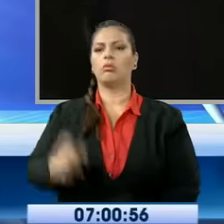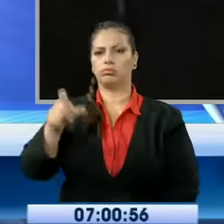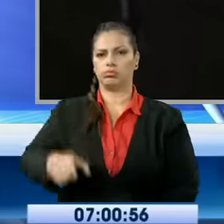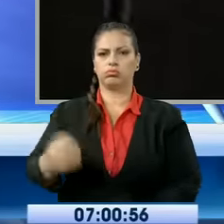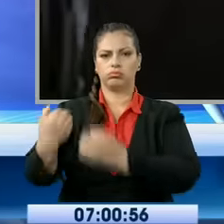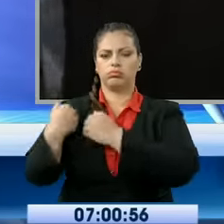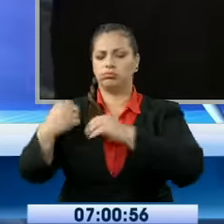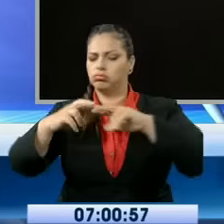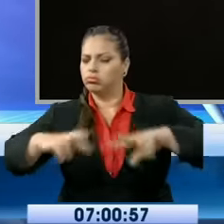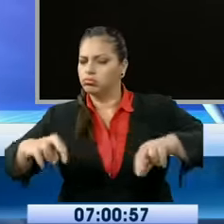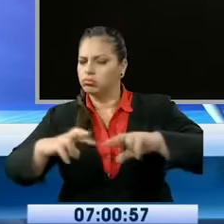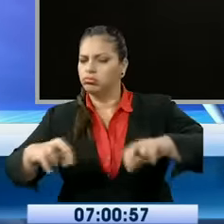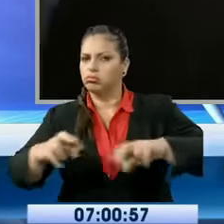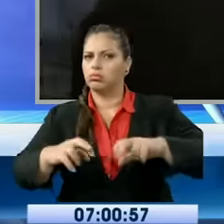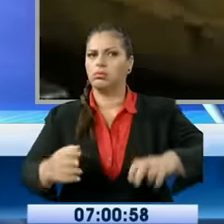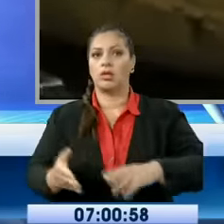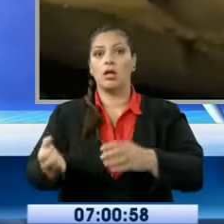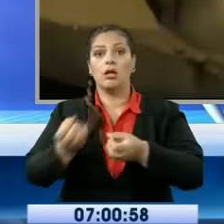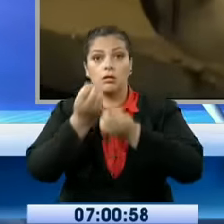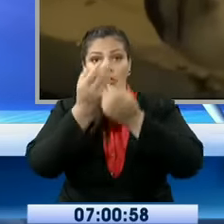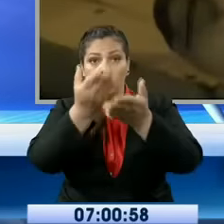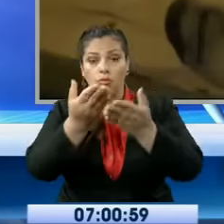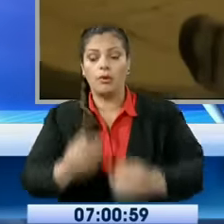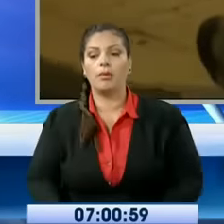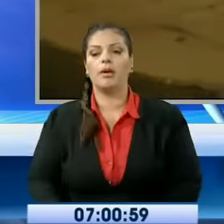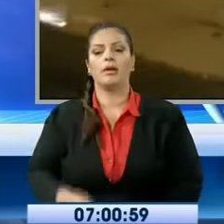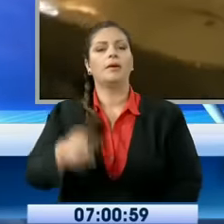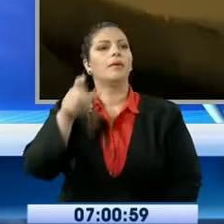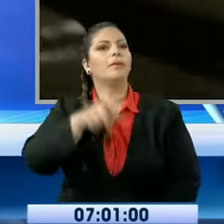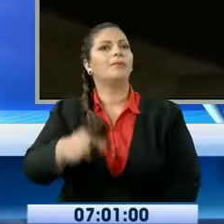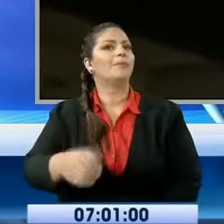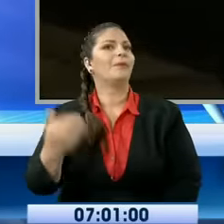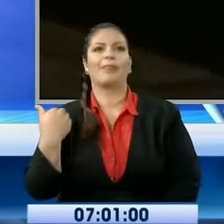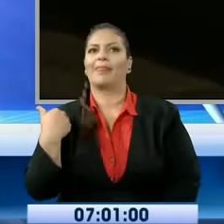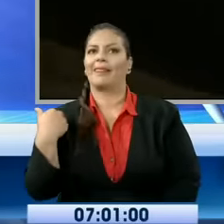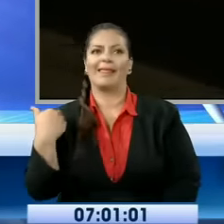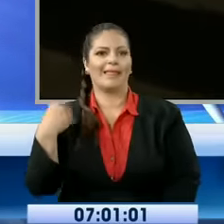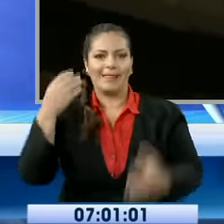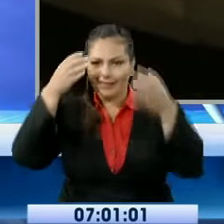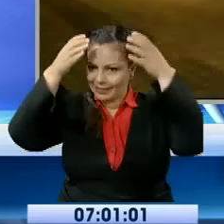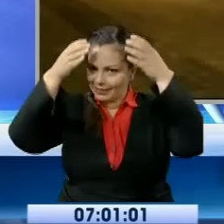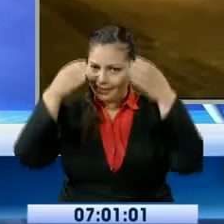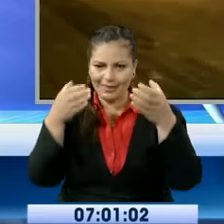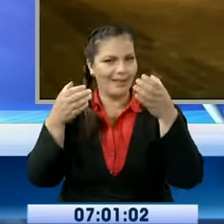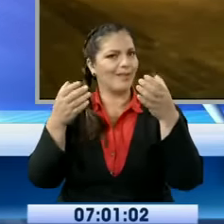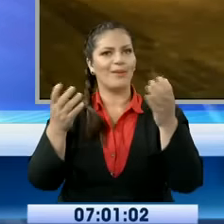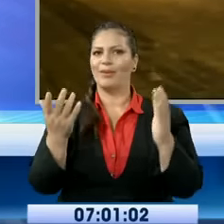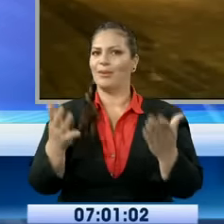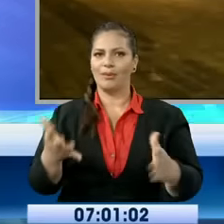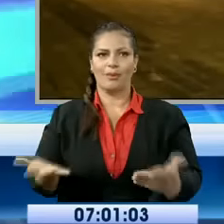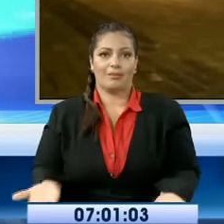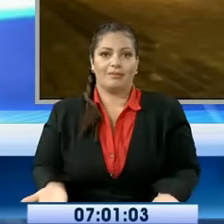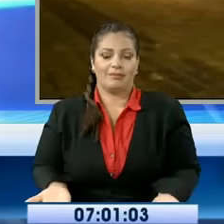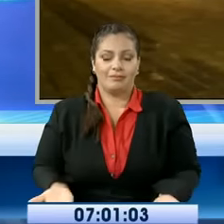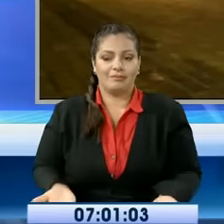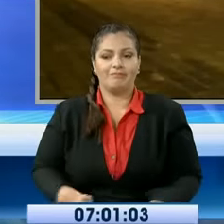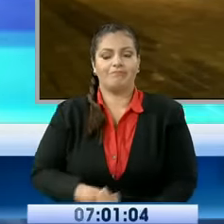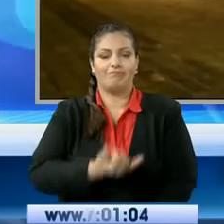los cadáveres. Tampoco portaban los cascos de protección. Es decir, doble o triple falta en el escenario de que se determine que